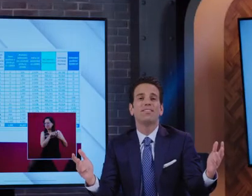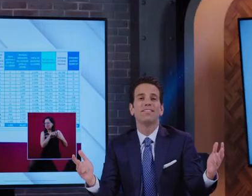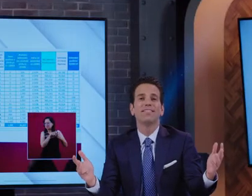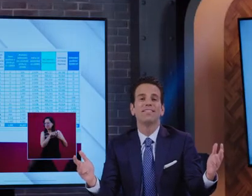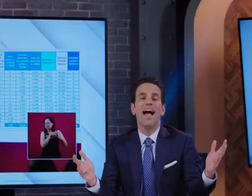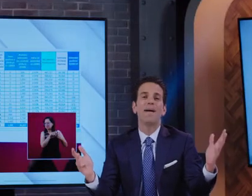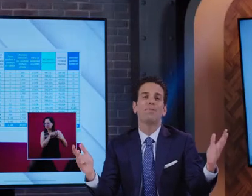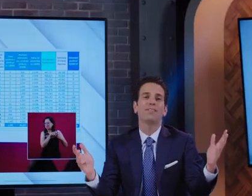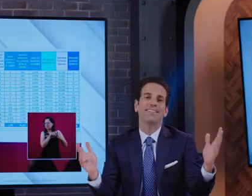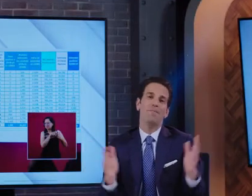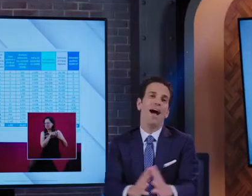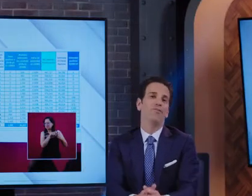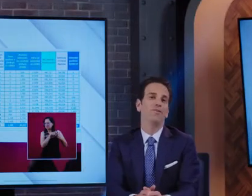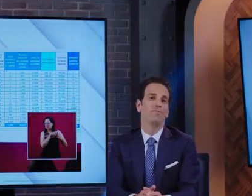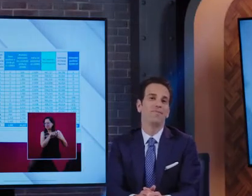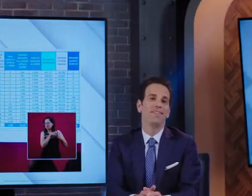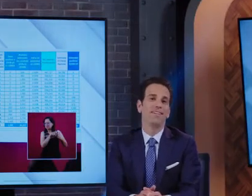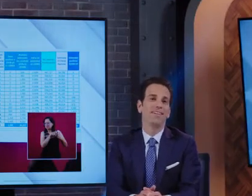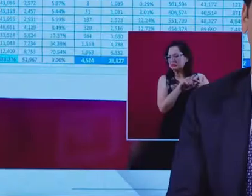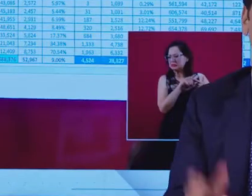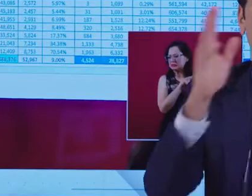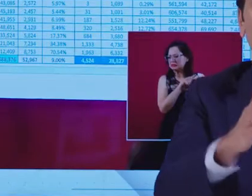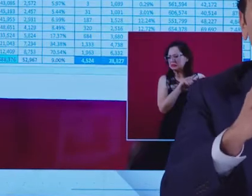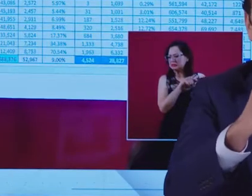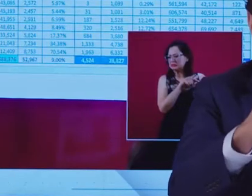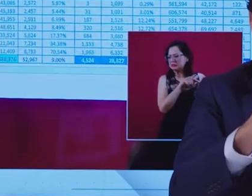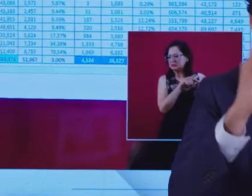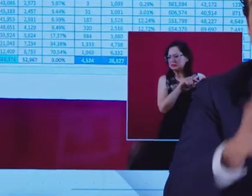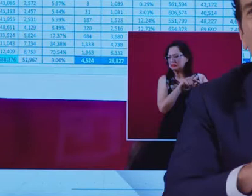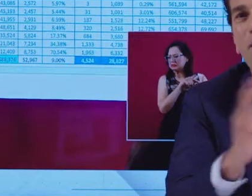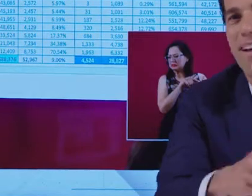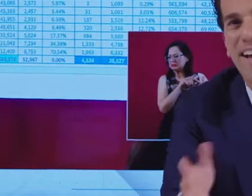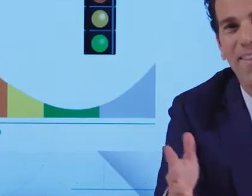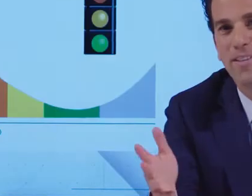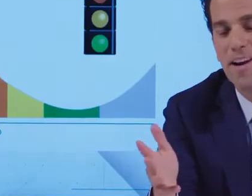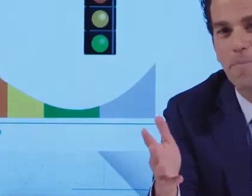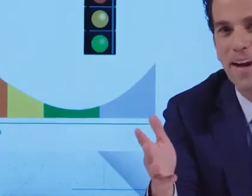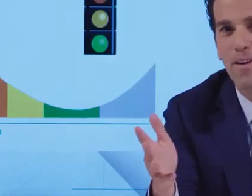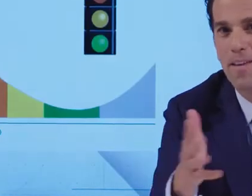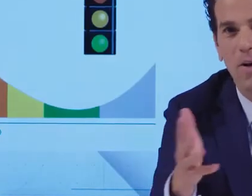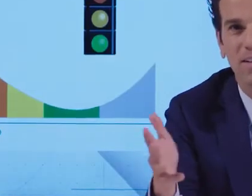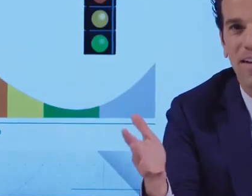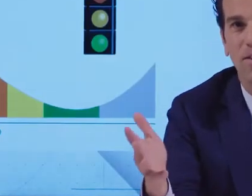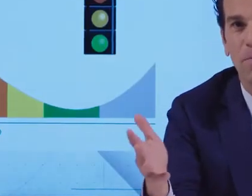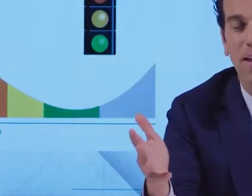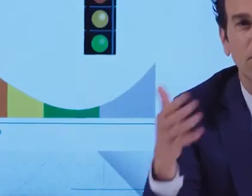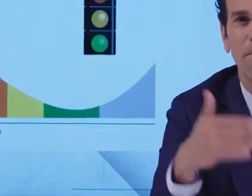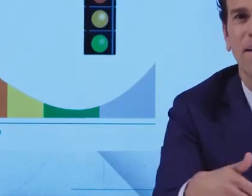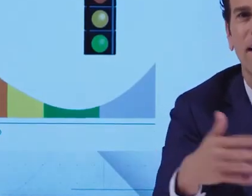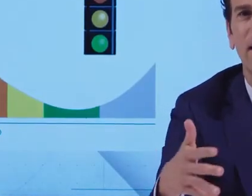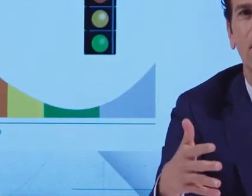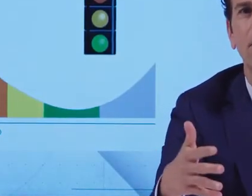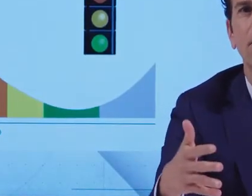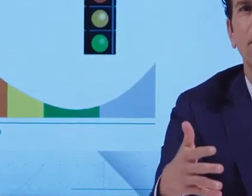¿qué hacemos? Ah, pues el semáforo. Y entonces, mientras México casi cada 2 días rompía récord de muertes y casos